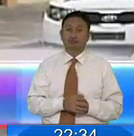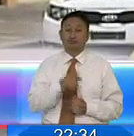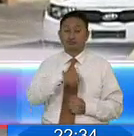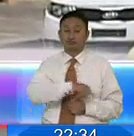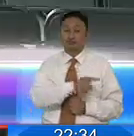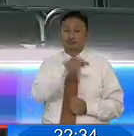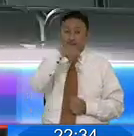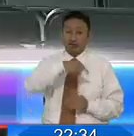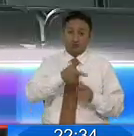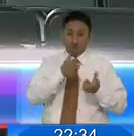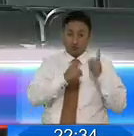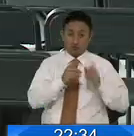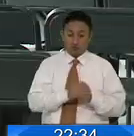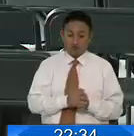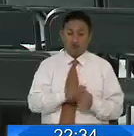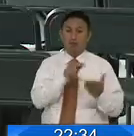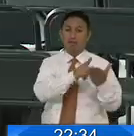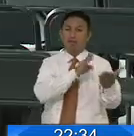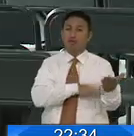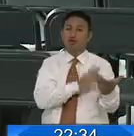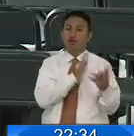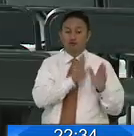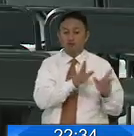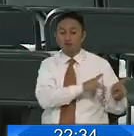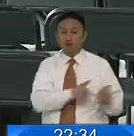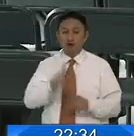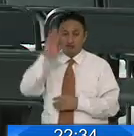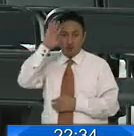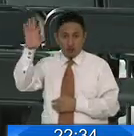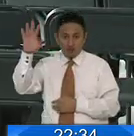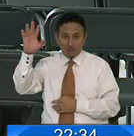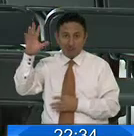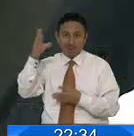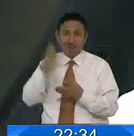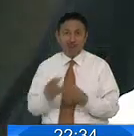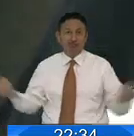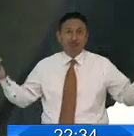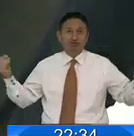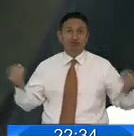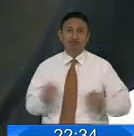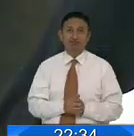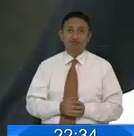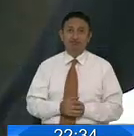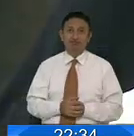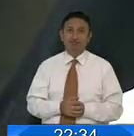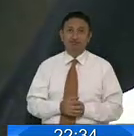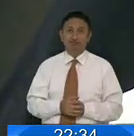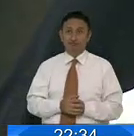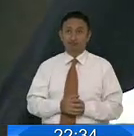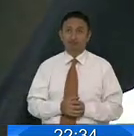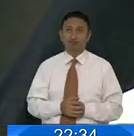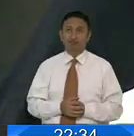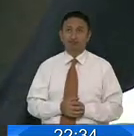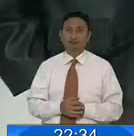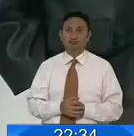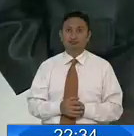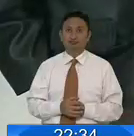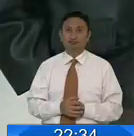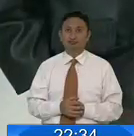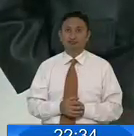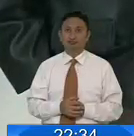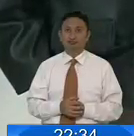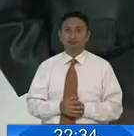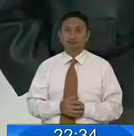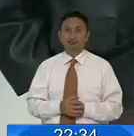liberal interior proyectos planes y sueños que se quedaron archivados en una fría caja de metal en kit informó